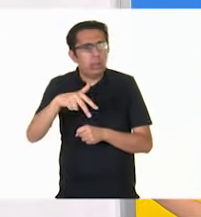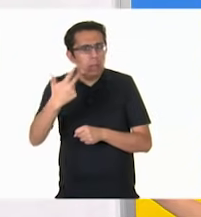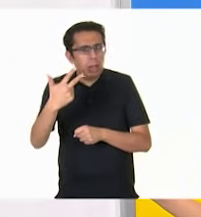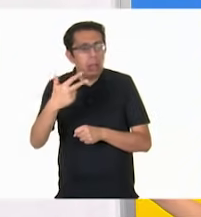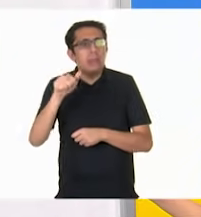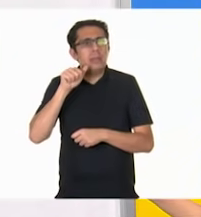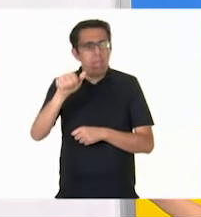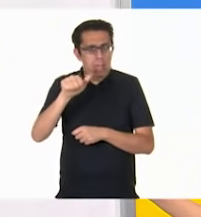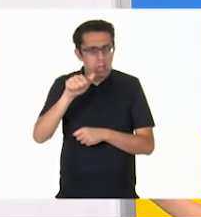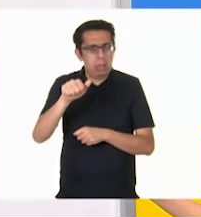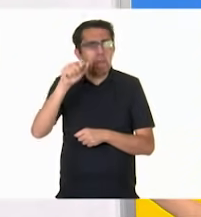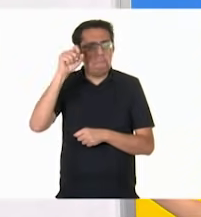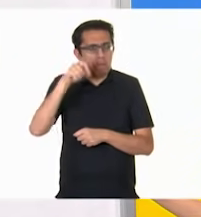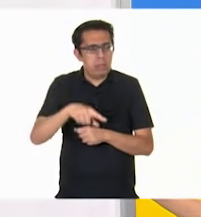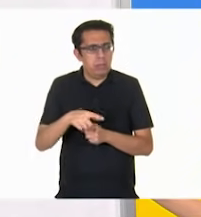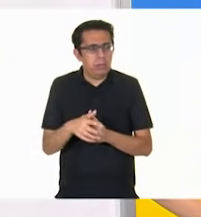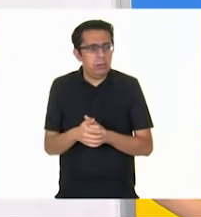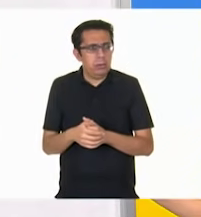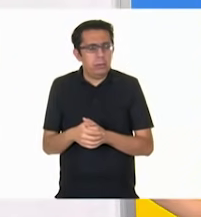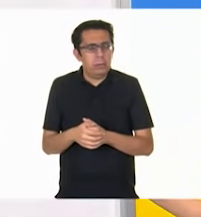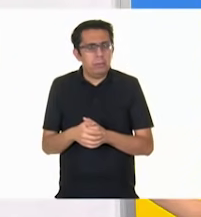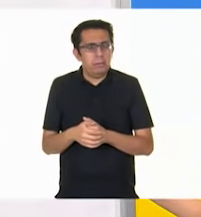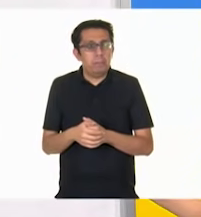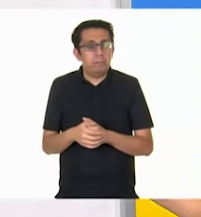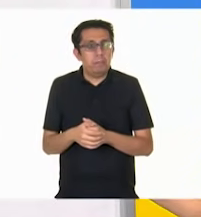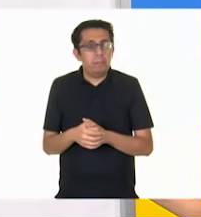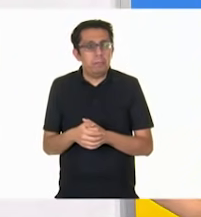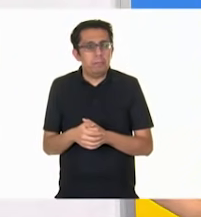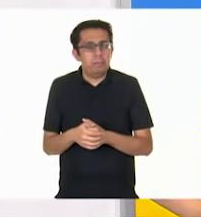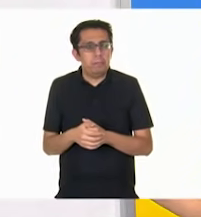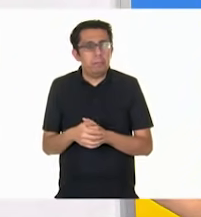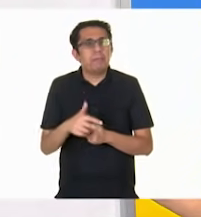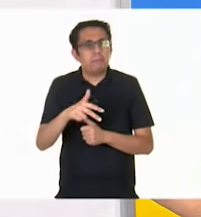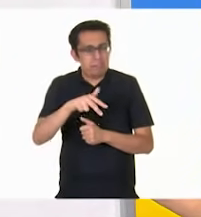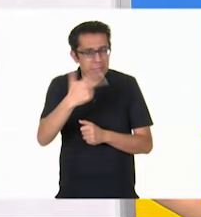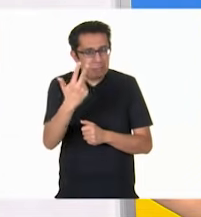16. Y el 16. ¿Son muchos? Y el 13.